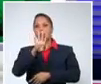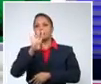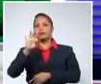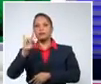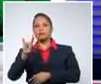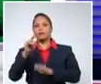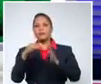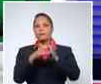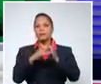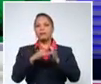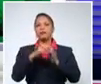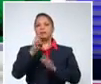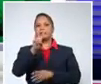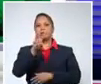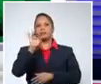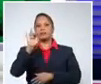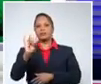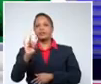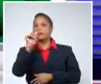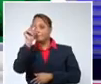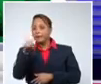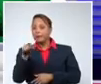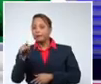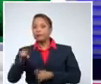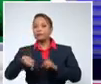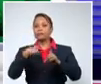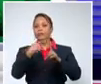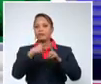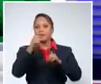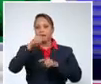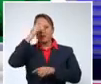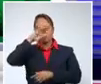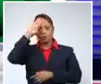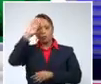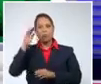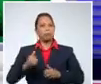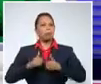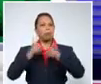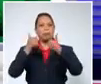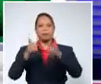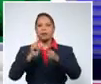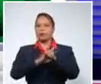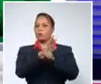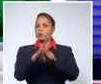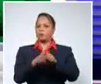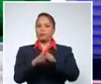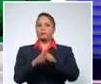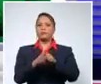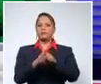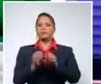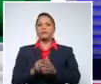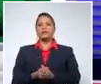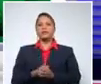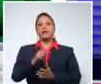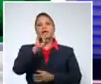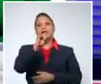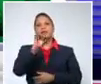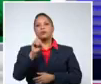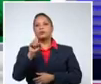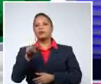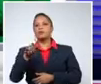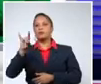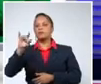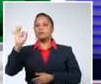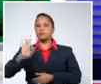49.137 pacientes de los diagnosticados en Cuba se han recuperado de la enfermedad. Estamos hablando del